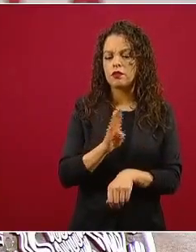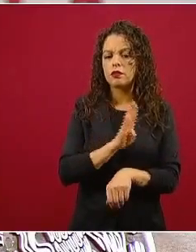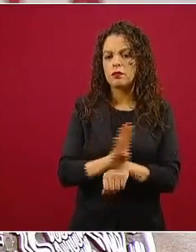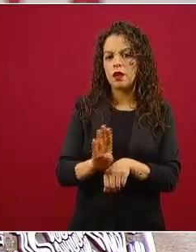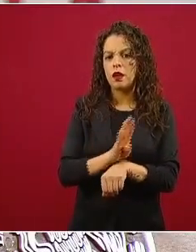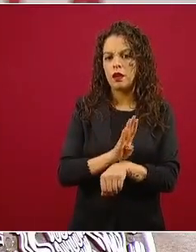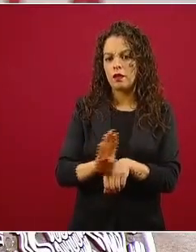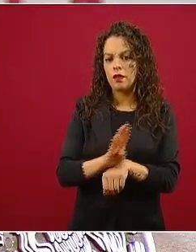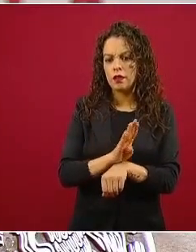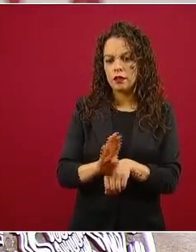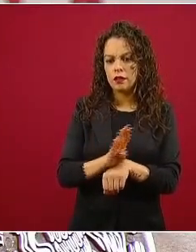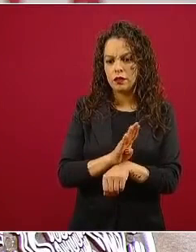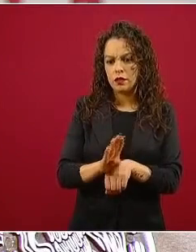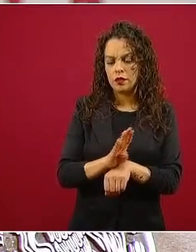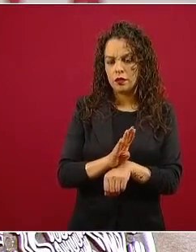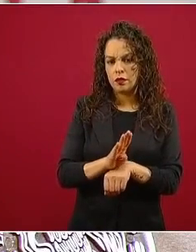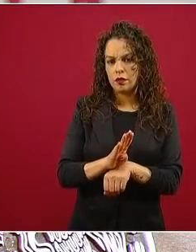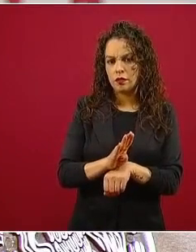consignación y